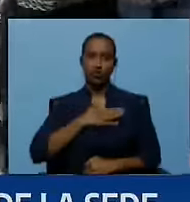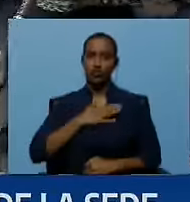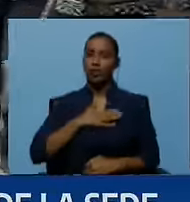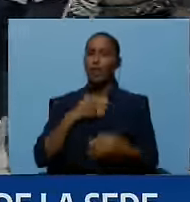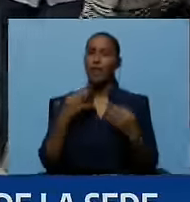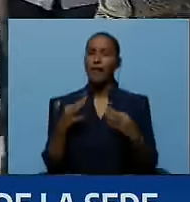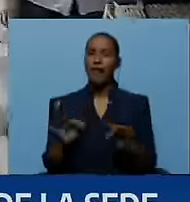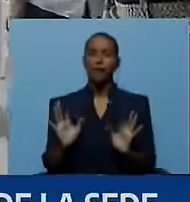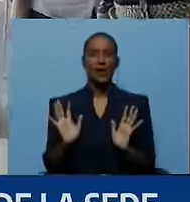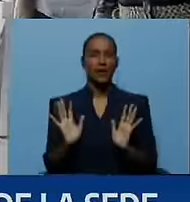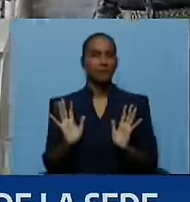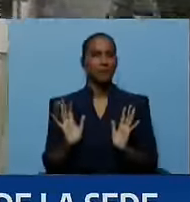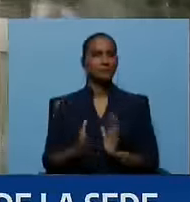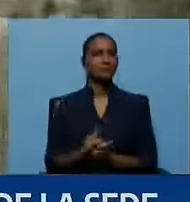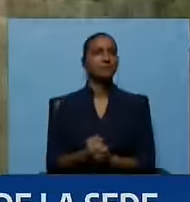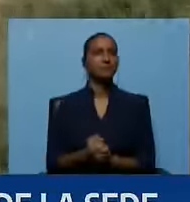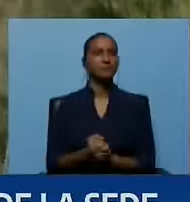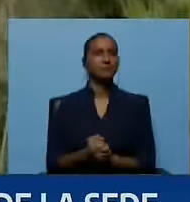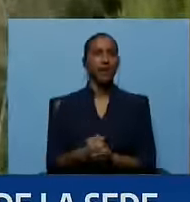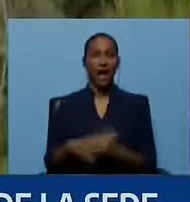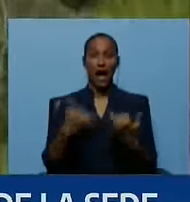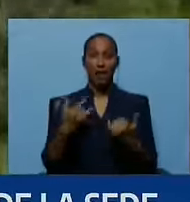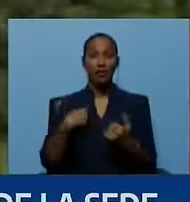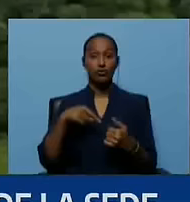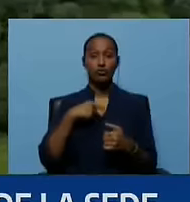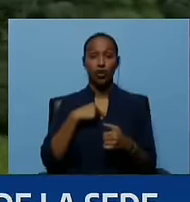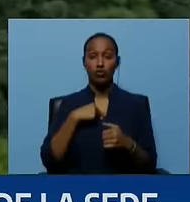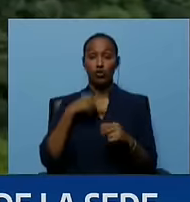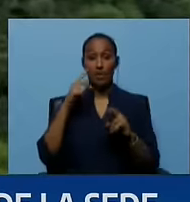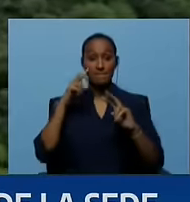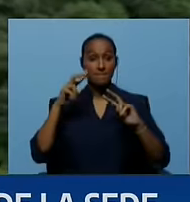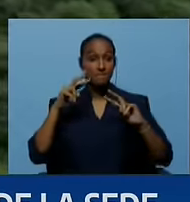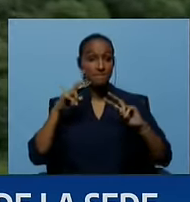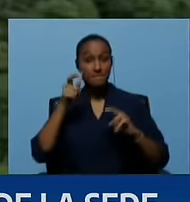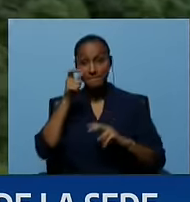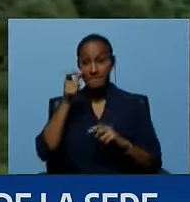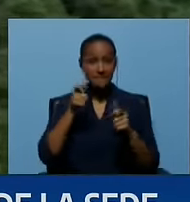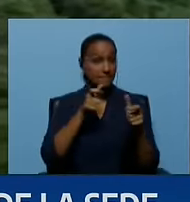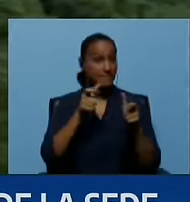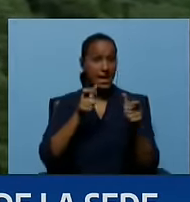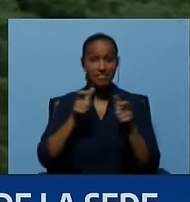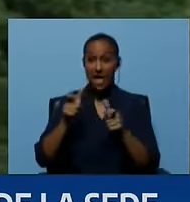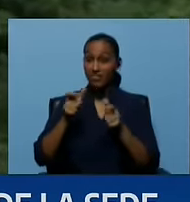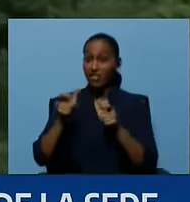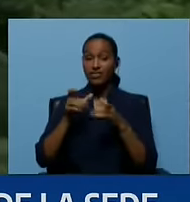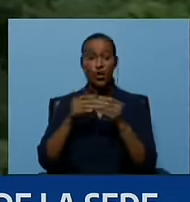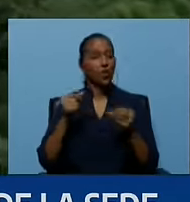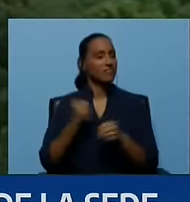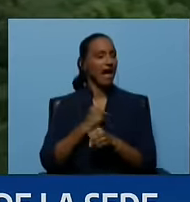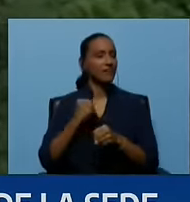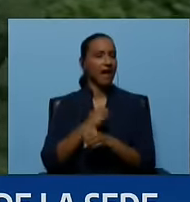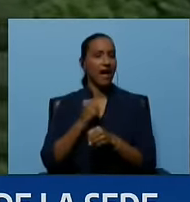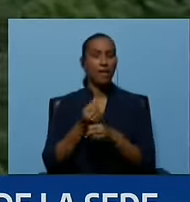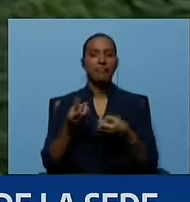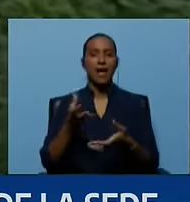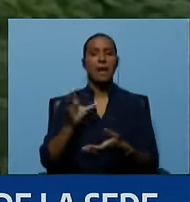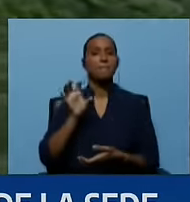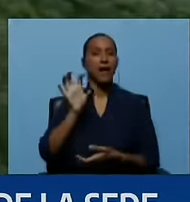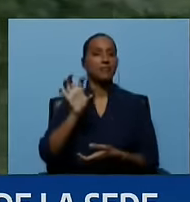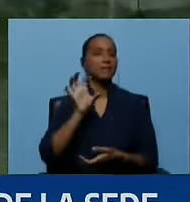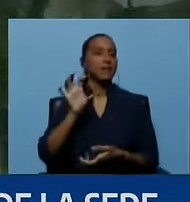Estamos en este momento en inspección, trabajando, trabajo y más trabajo para tener patria, patria, patria en